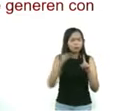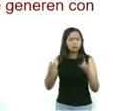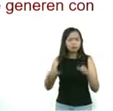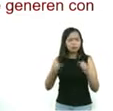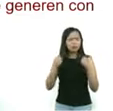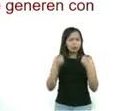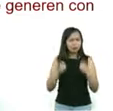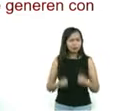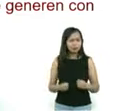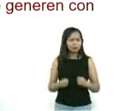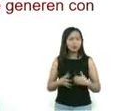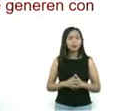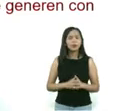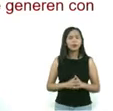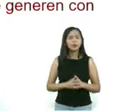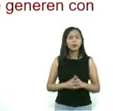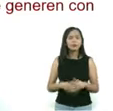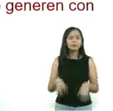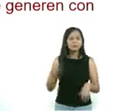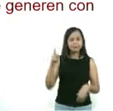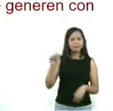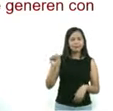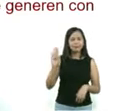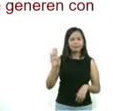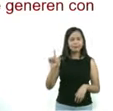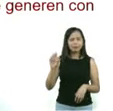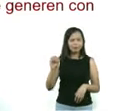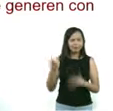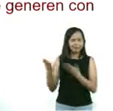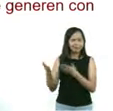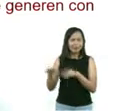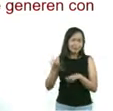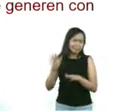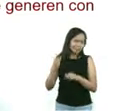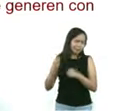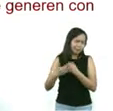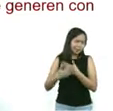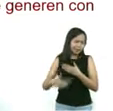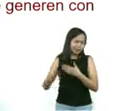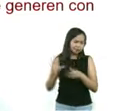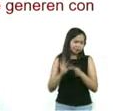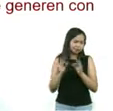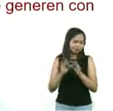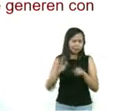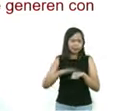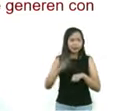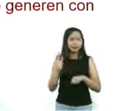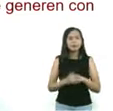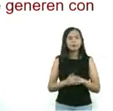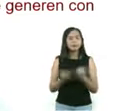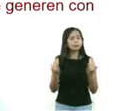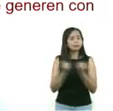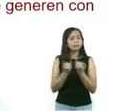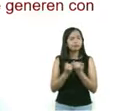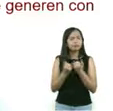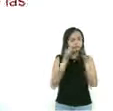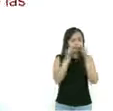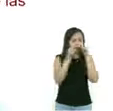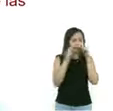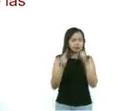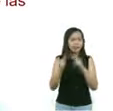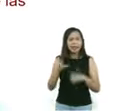Sobre eso Pablo Vázquez va a ahondar más. Se va a dar un monitoreo también a través